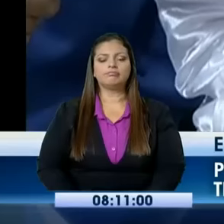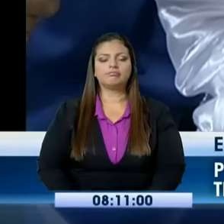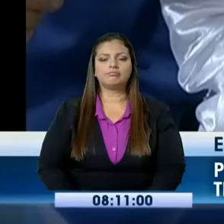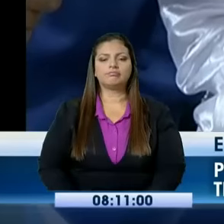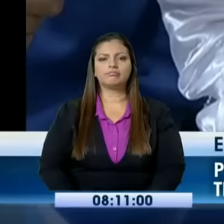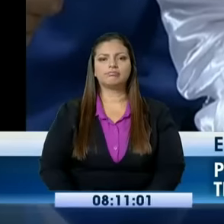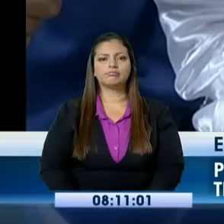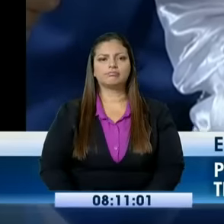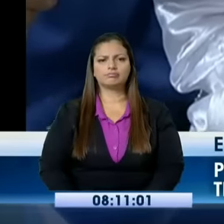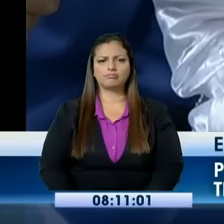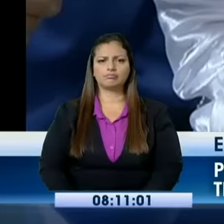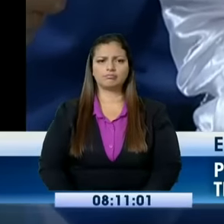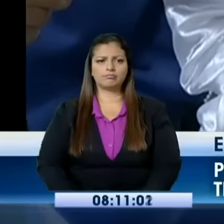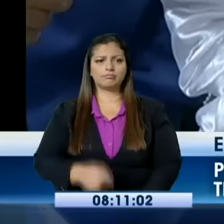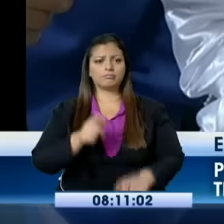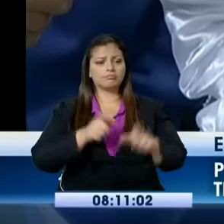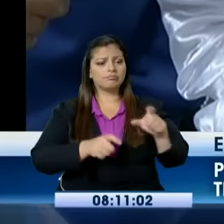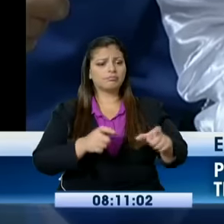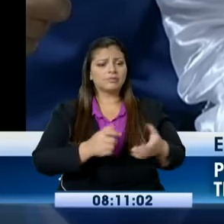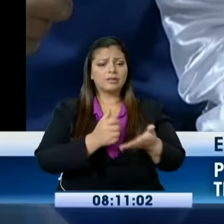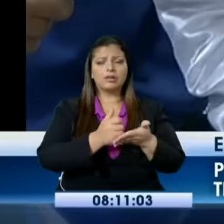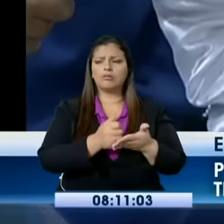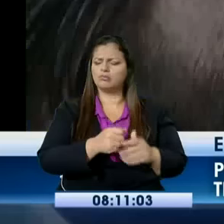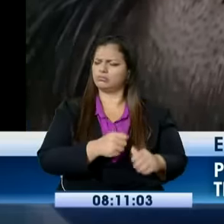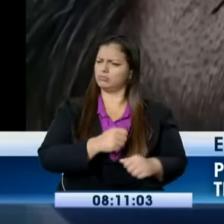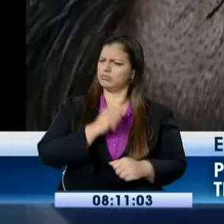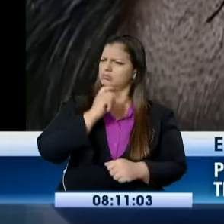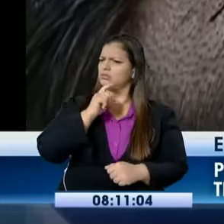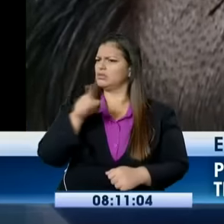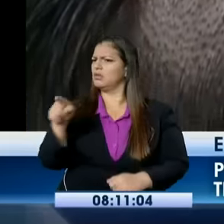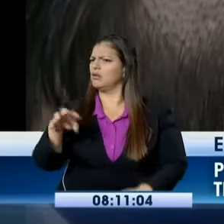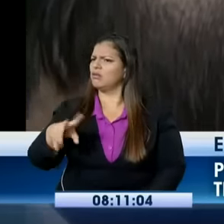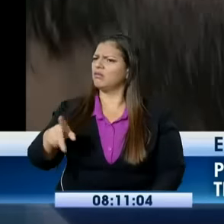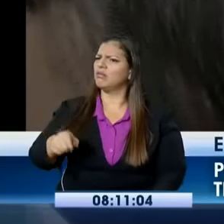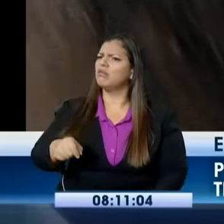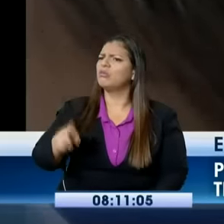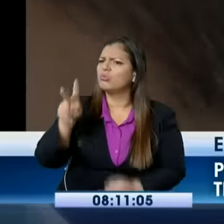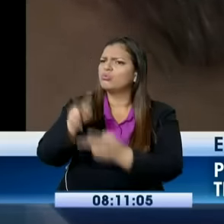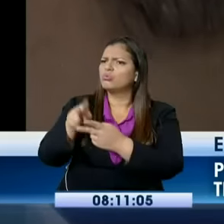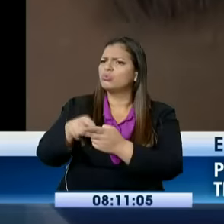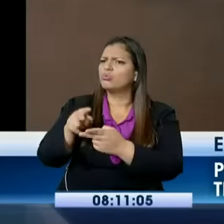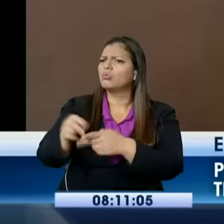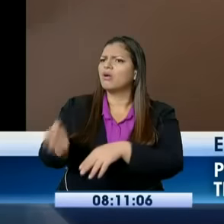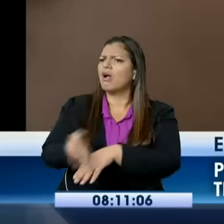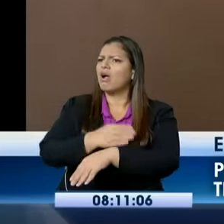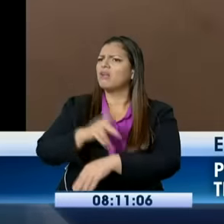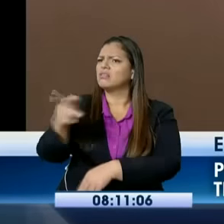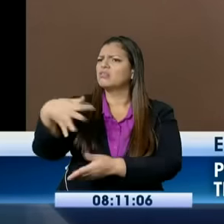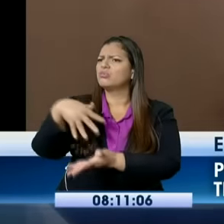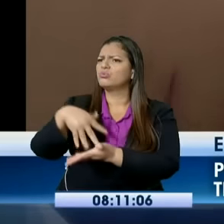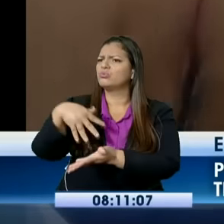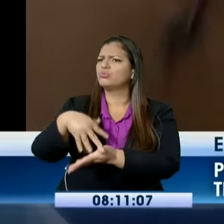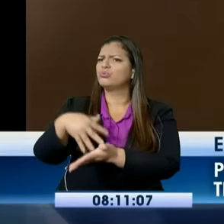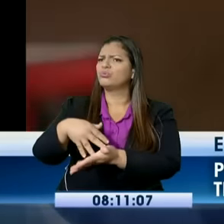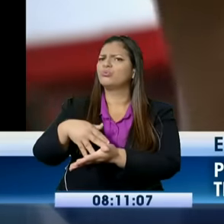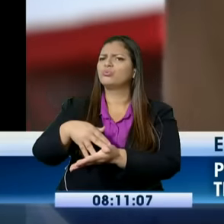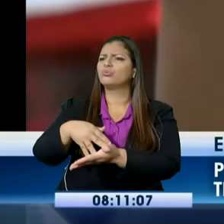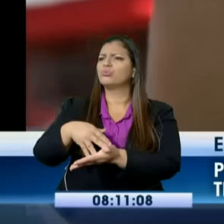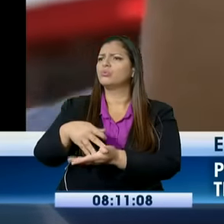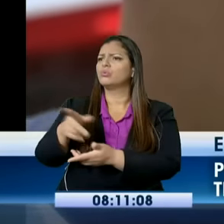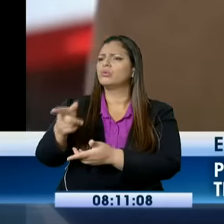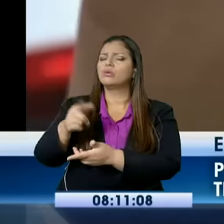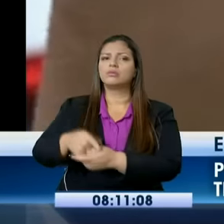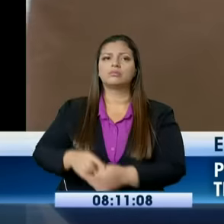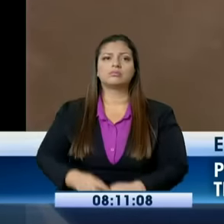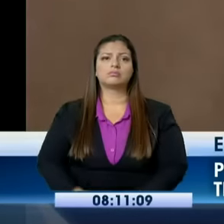que él lo habían visto, pero él era estudiante el año pasado. Al alumno le suturaron en total 20 puntos. Su